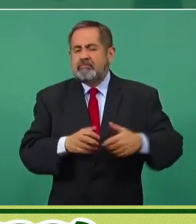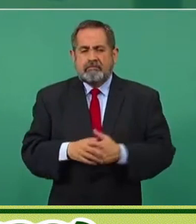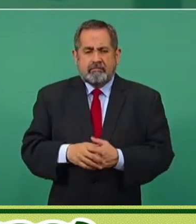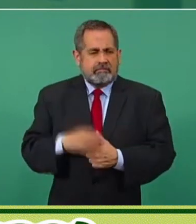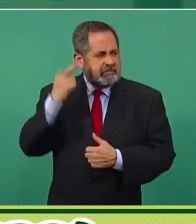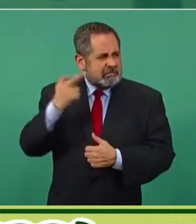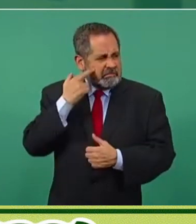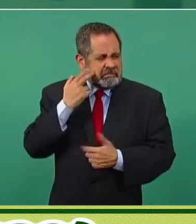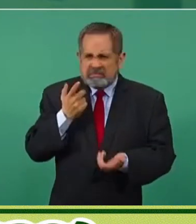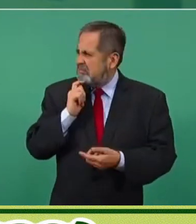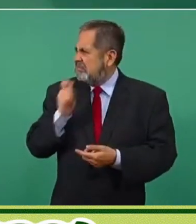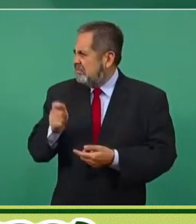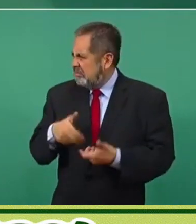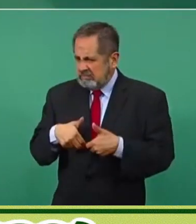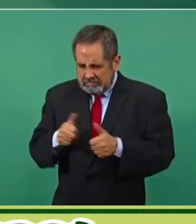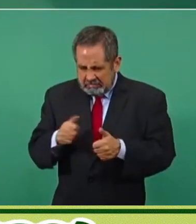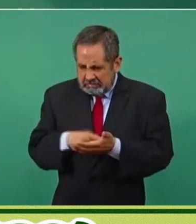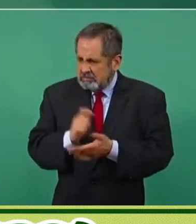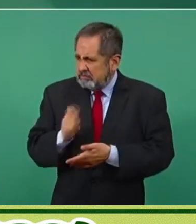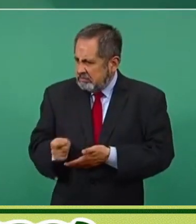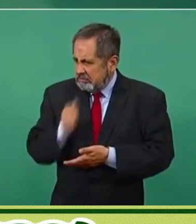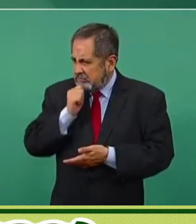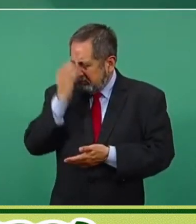Contesta el rey, ¿y qué es eso?